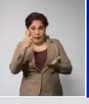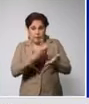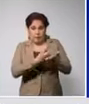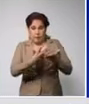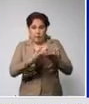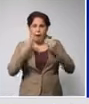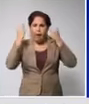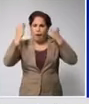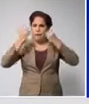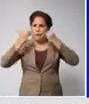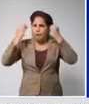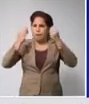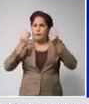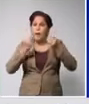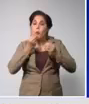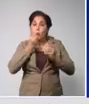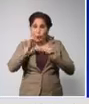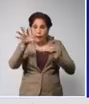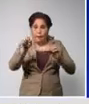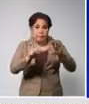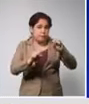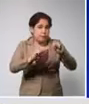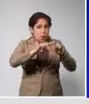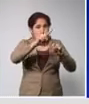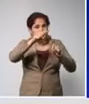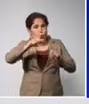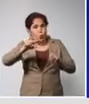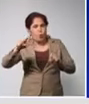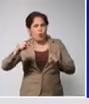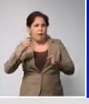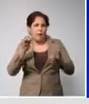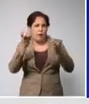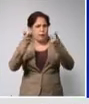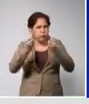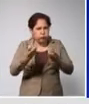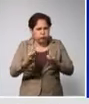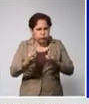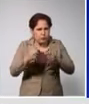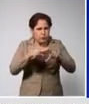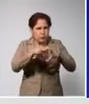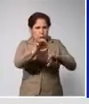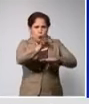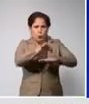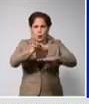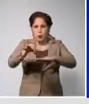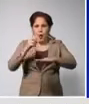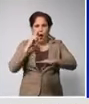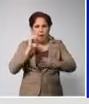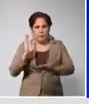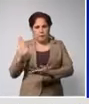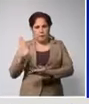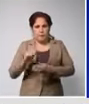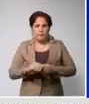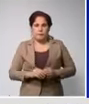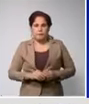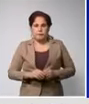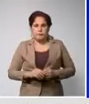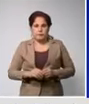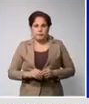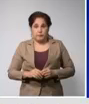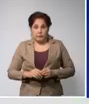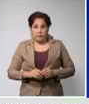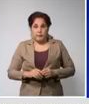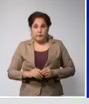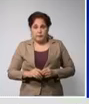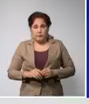y tomando las curvas que representan la media de todas estas simulaciones. Ahí se ve